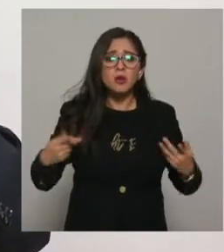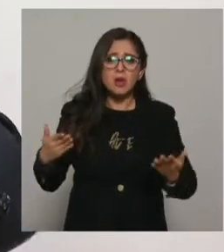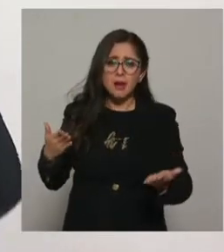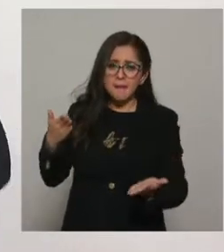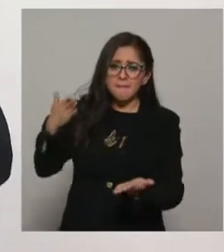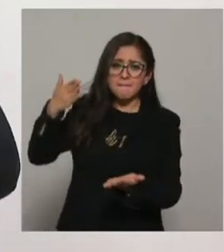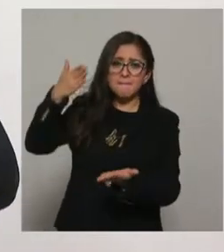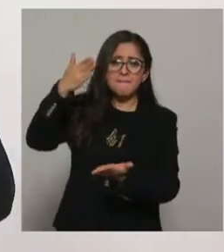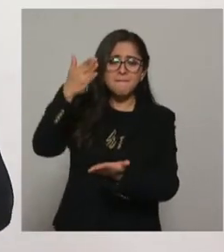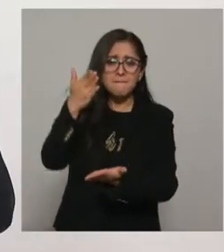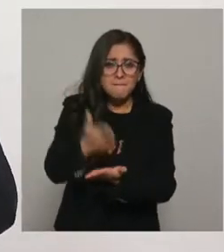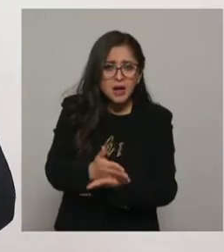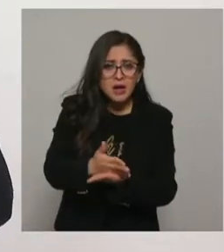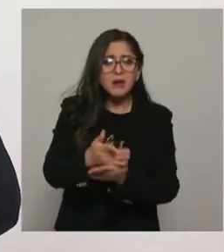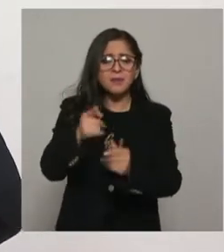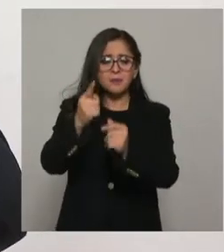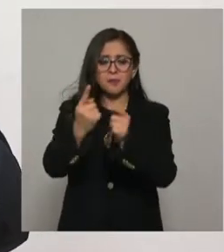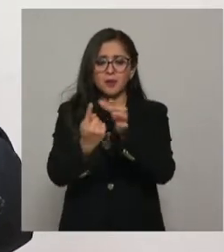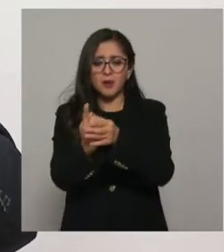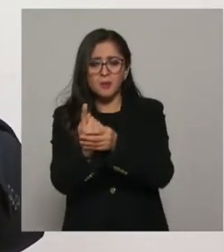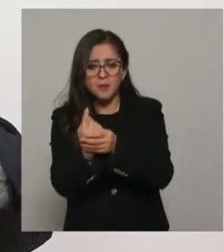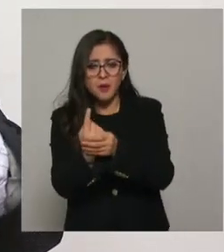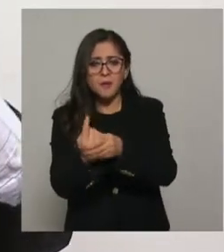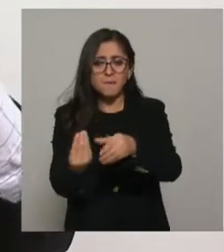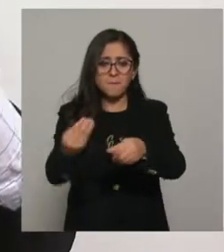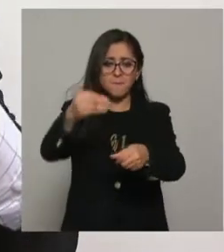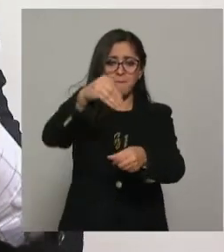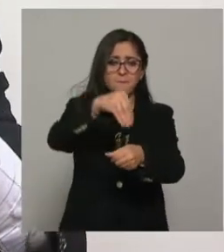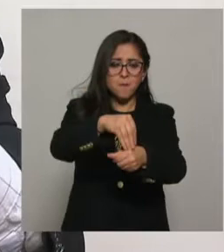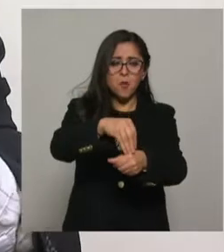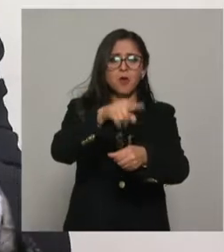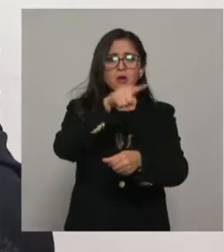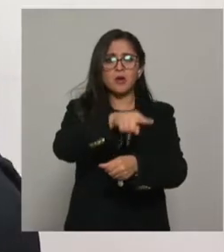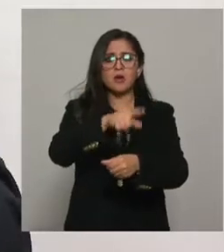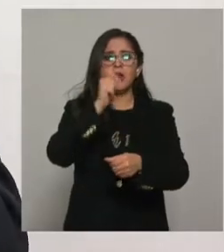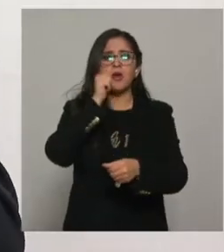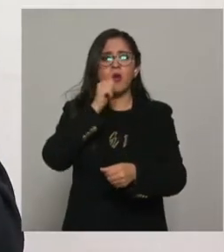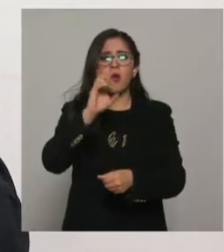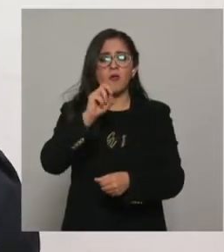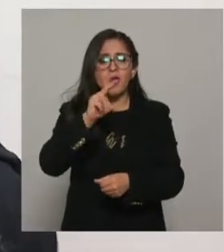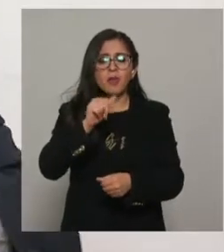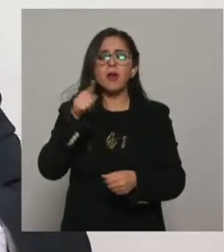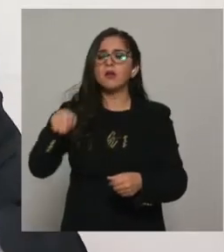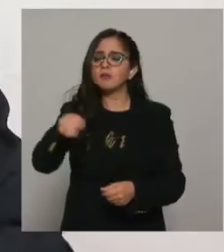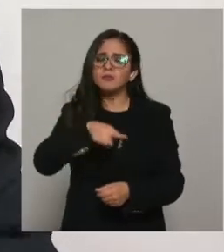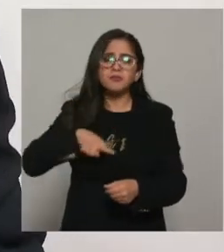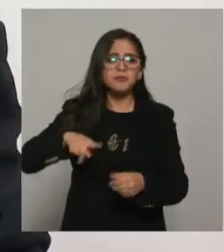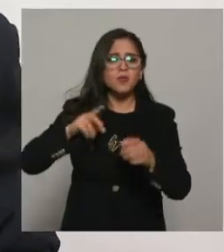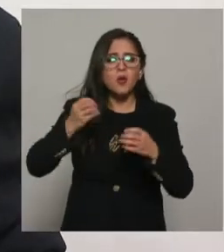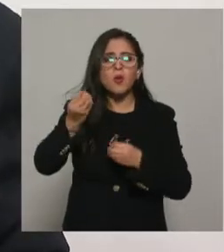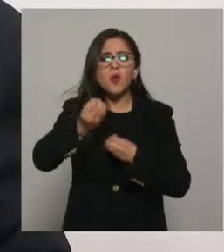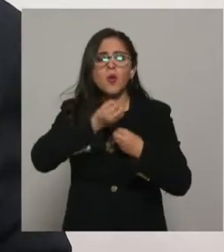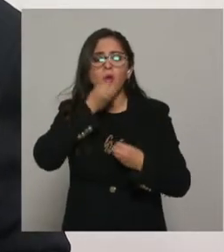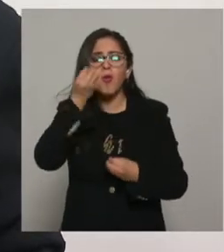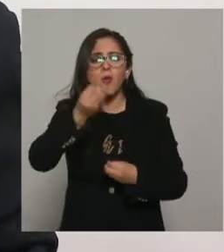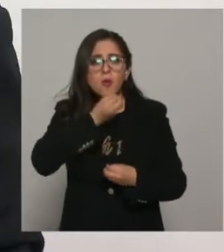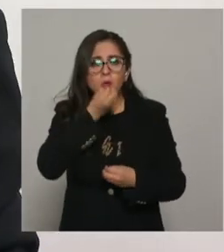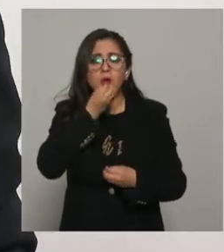cera, la prende, la coloca en la ofrenda, una oración, y la